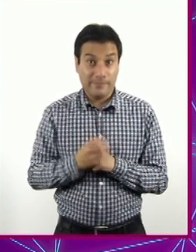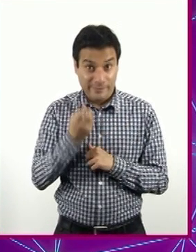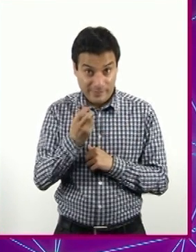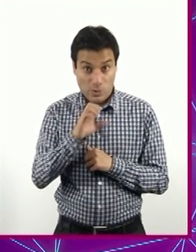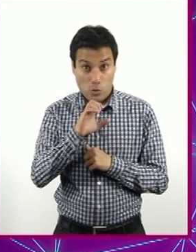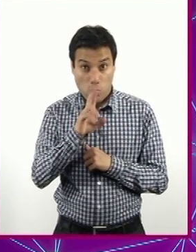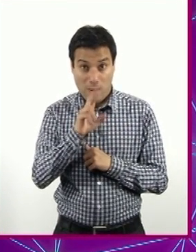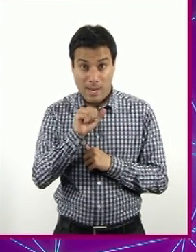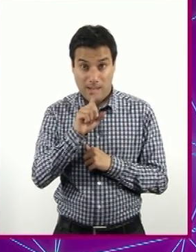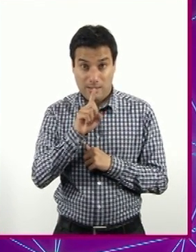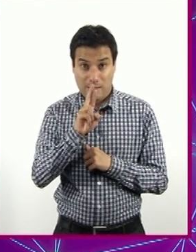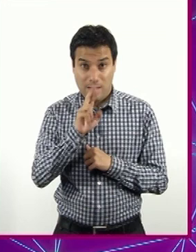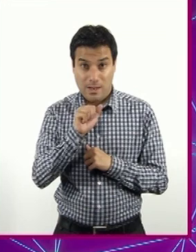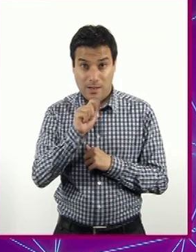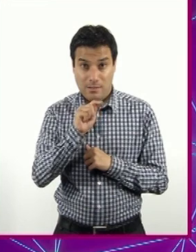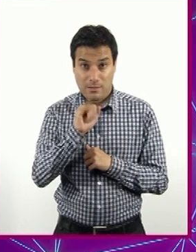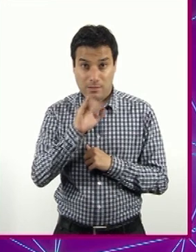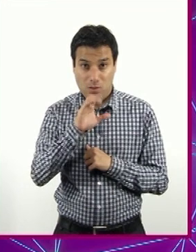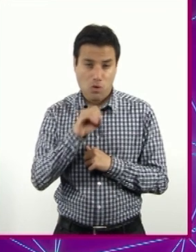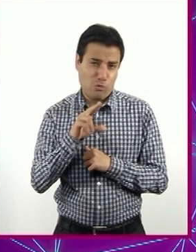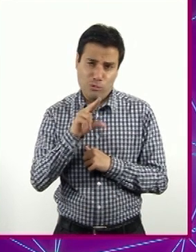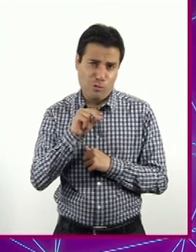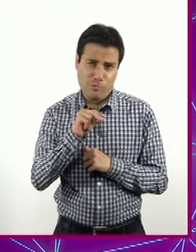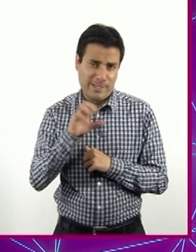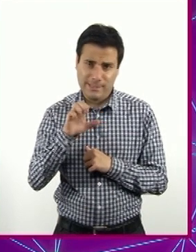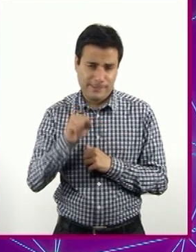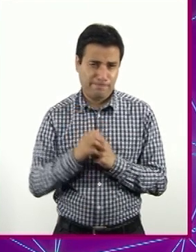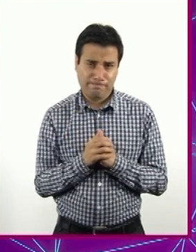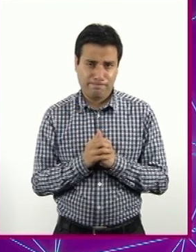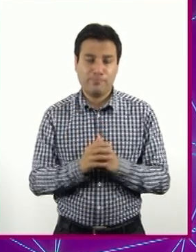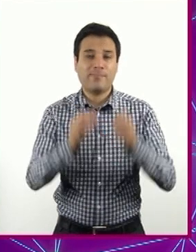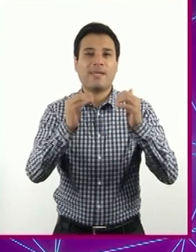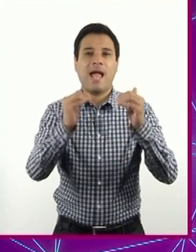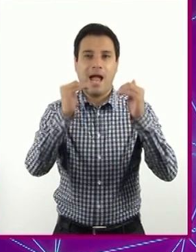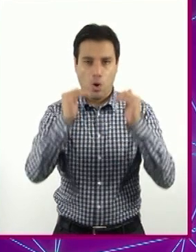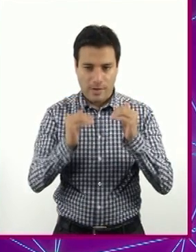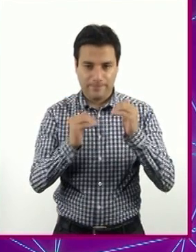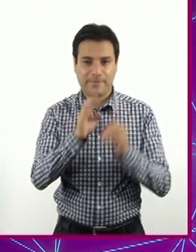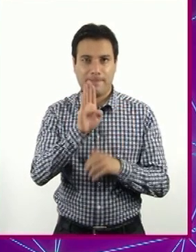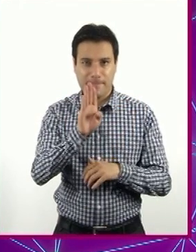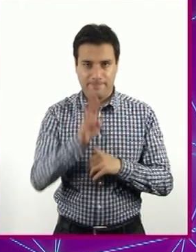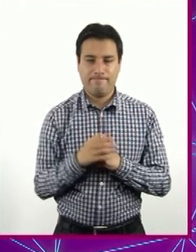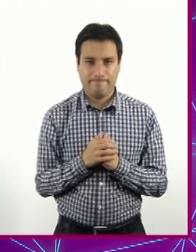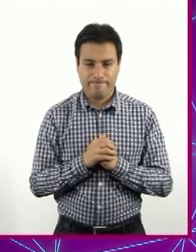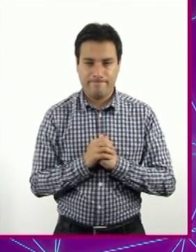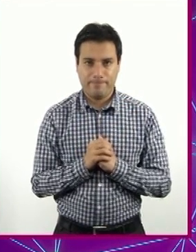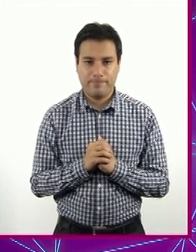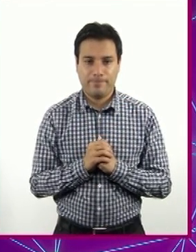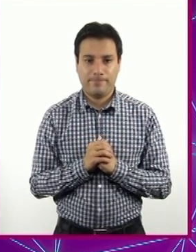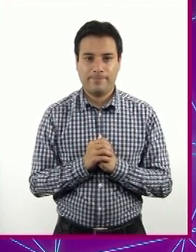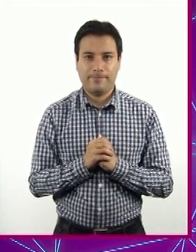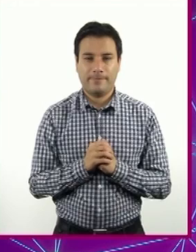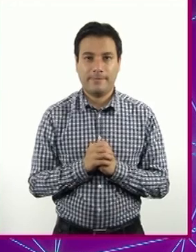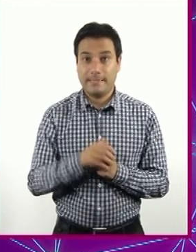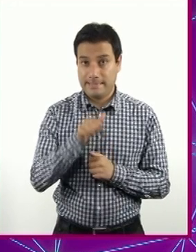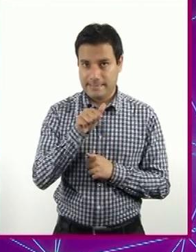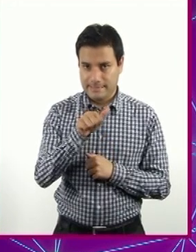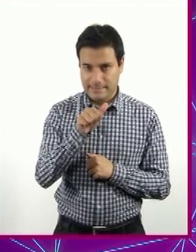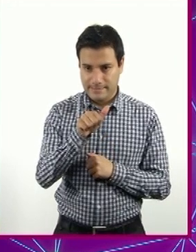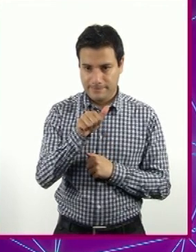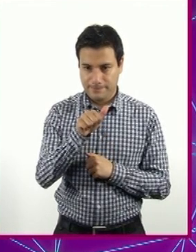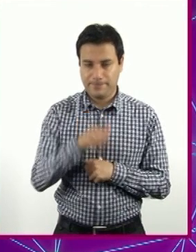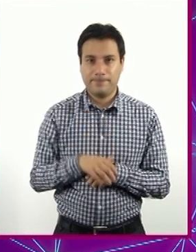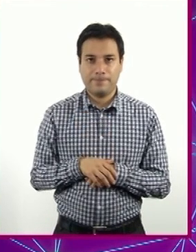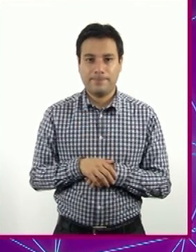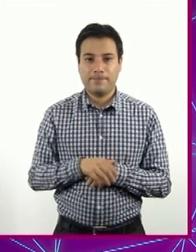sucesión cuadrática. Ahora obtengamos las diferencias de la sucesión del inciso B.